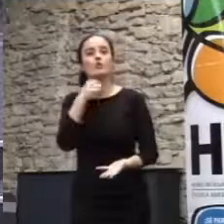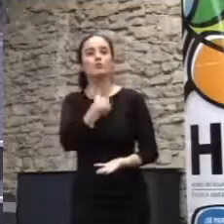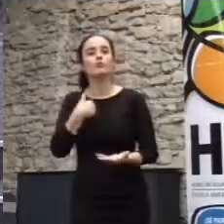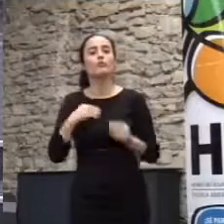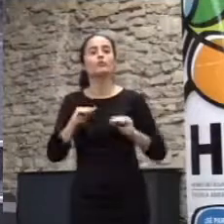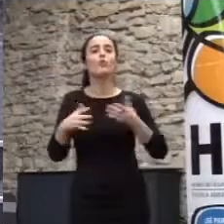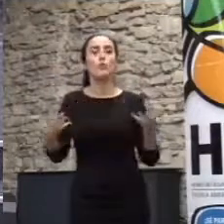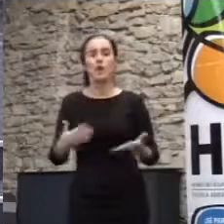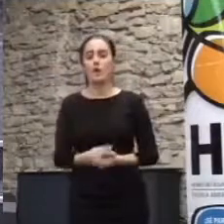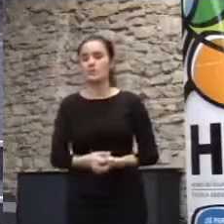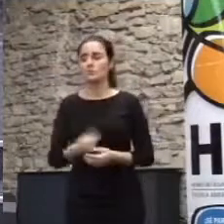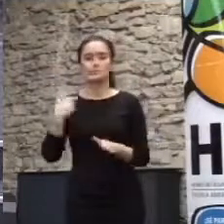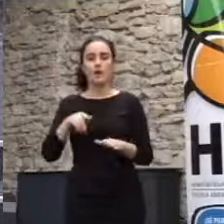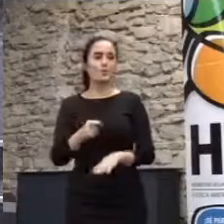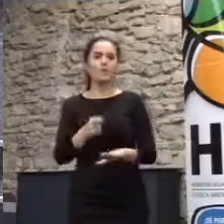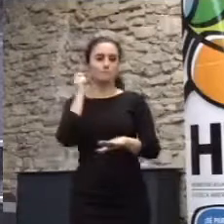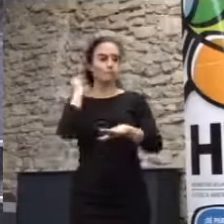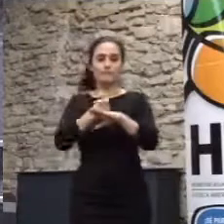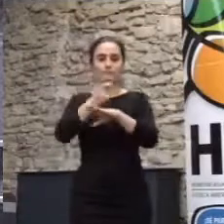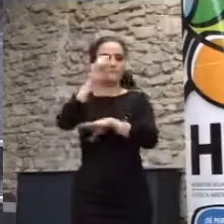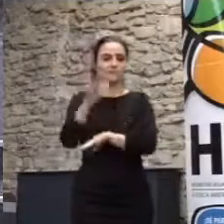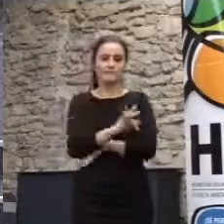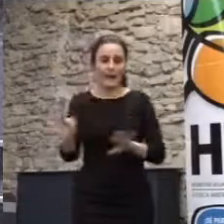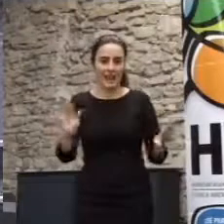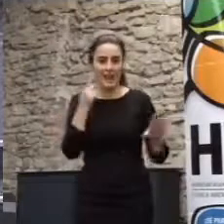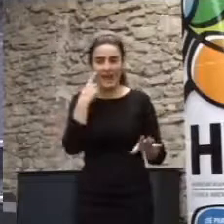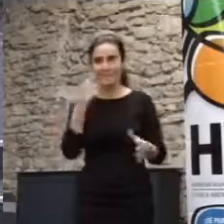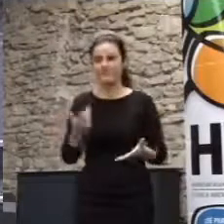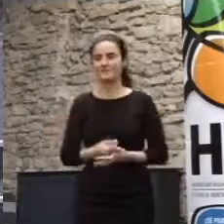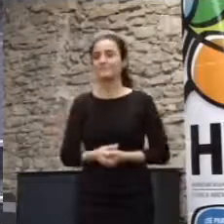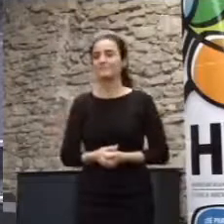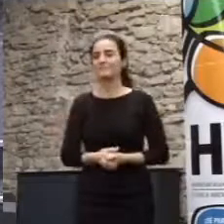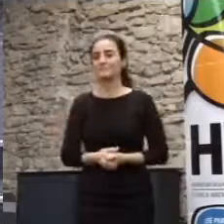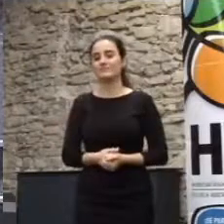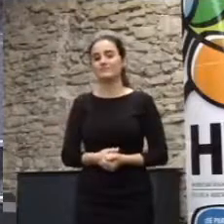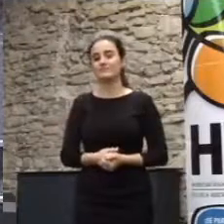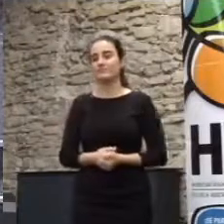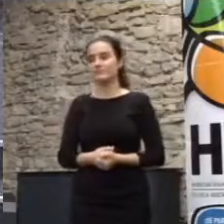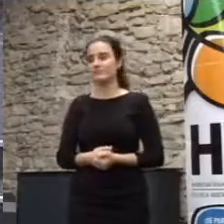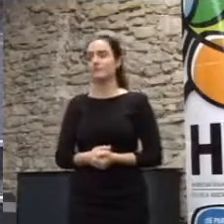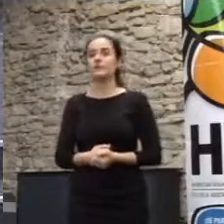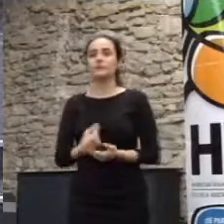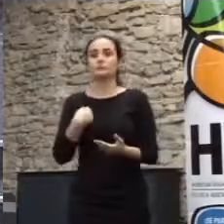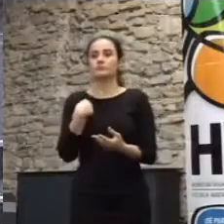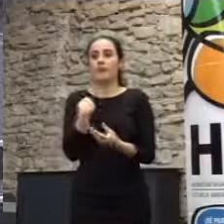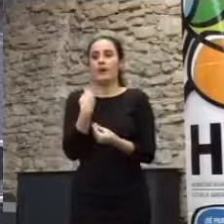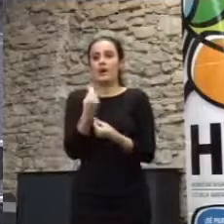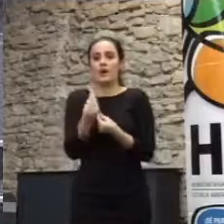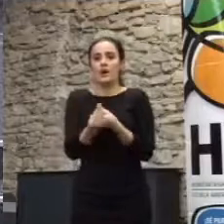Y casi ya como sentencia final. Venga, Eva. Bueno, Aitor, y terminamos contigo. Bueno, pero hacemos lo que podemos, como en todo,